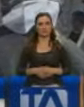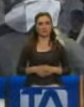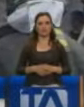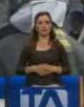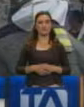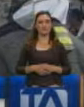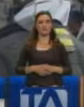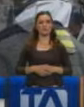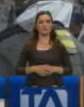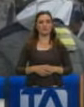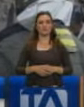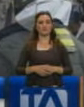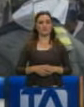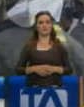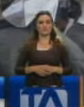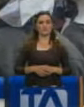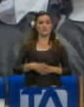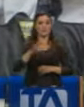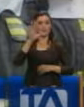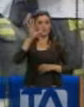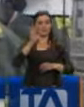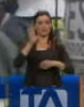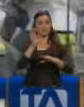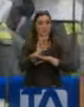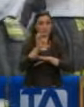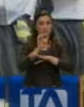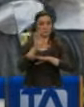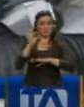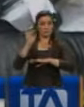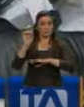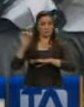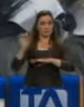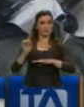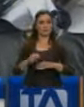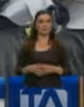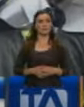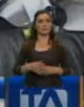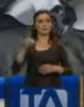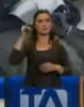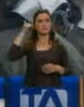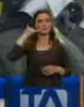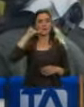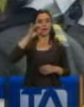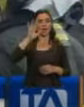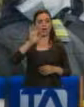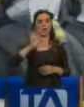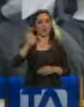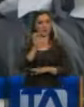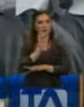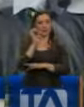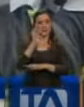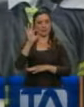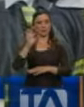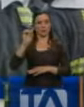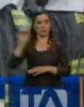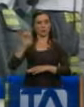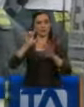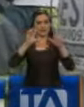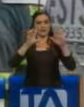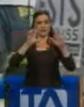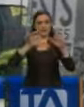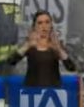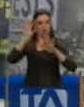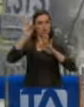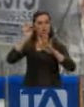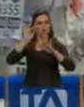fueron alertados, quizás a través del ECU 911 o quizás por la ciudadanía? Sí, tuvimos una llamada del ECU 911 a las 7 y 8 de la mañana, en